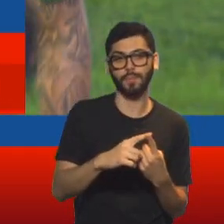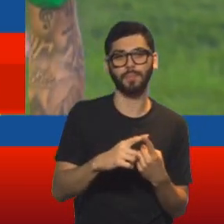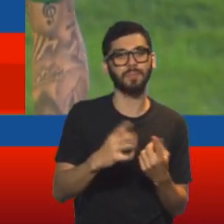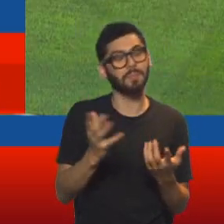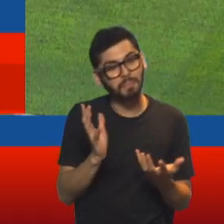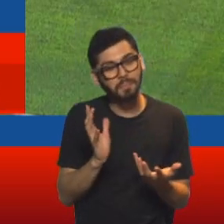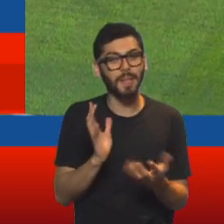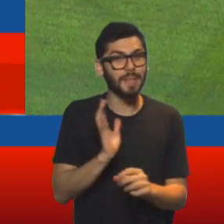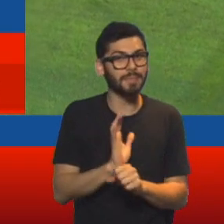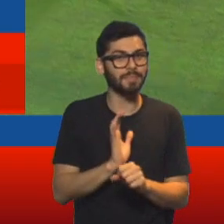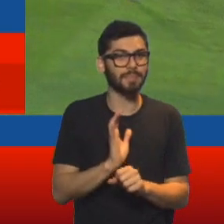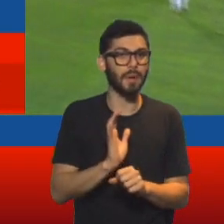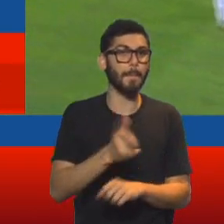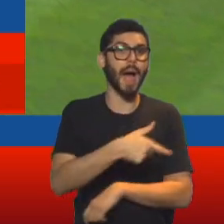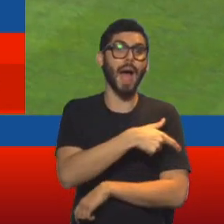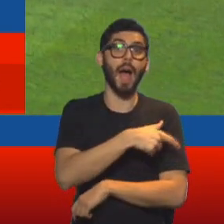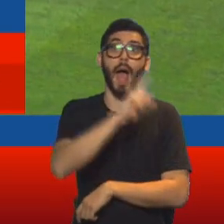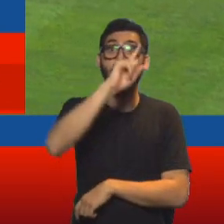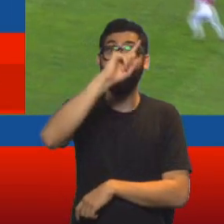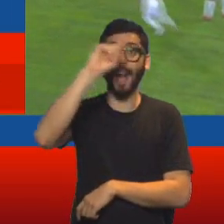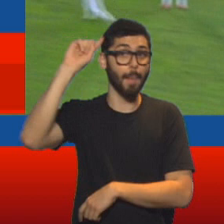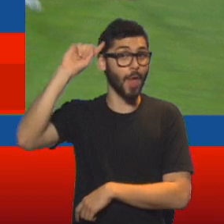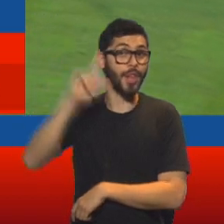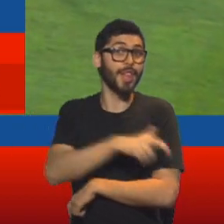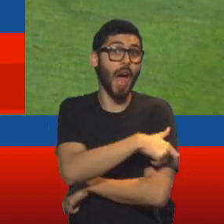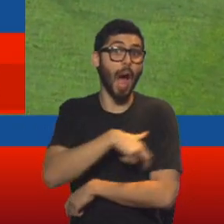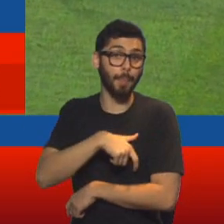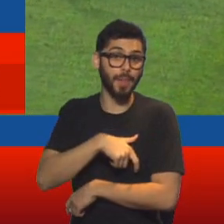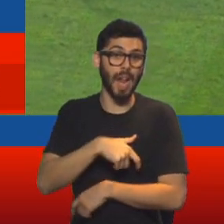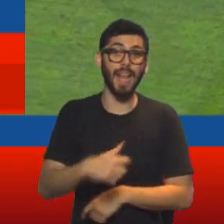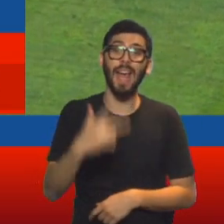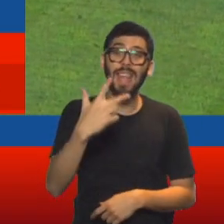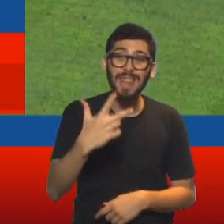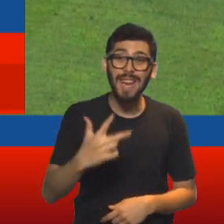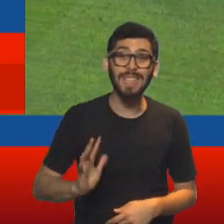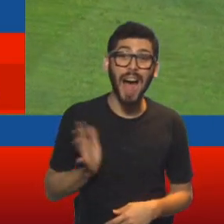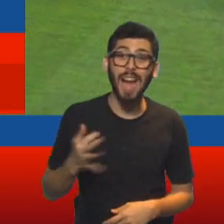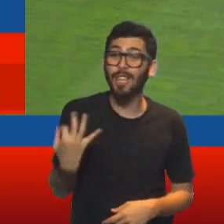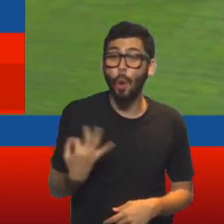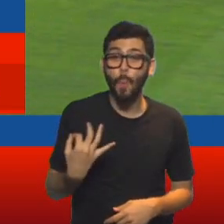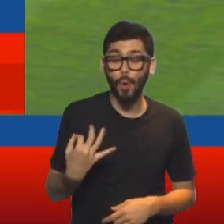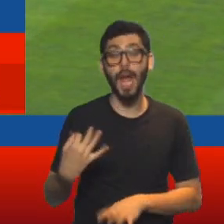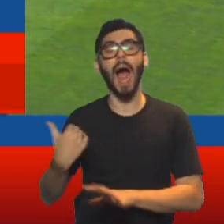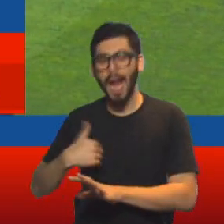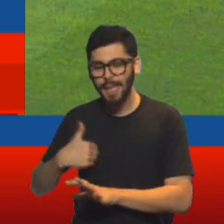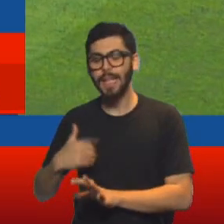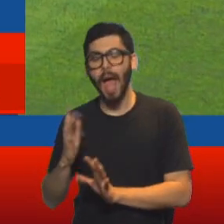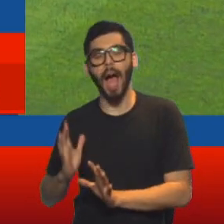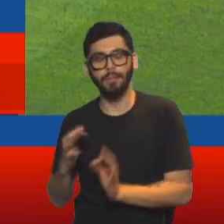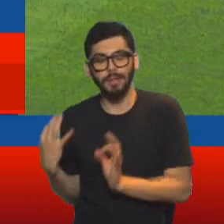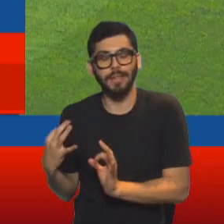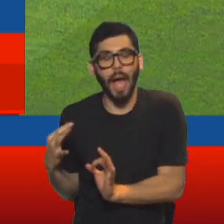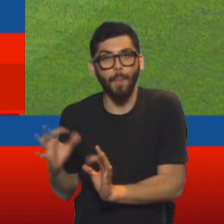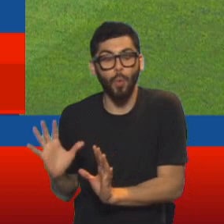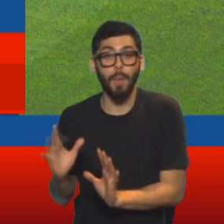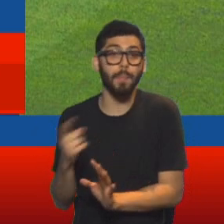El hecho de tener también al capitán del Real Madrid, a 3 arqueros, tiene 3 arqueros de nivel. La Argentina también está muy bien.